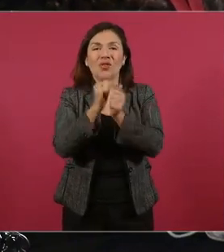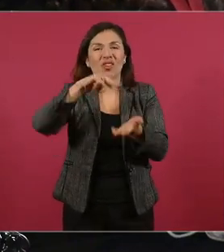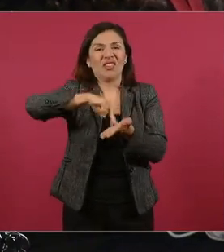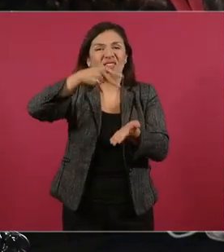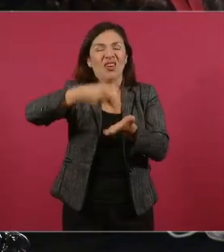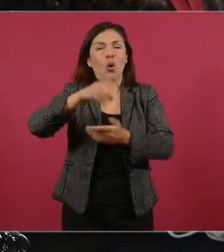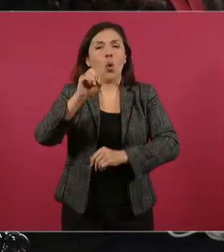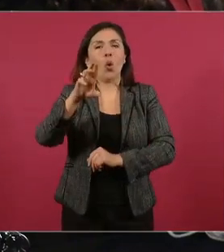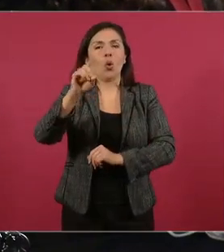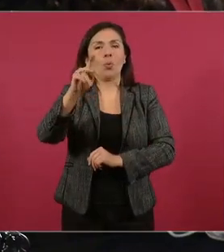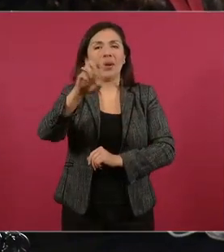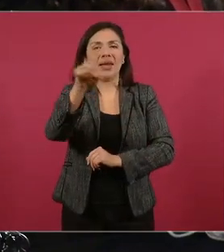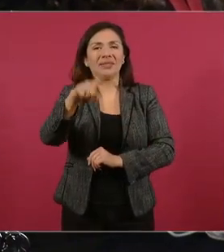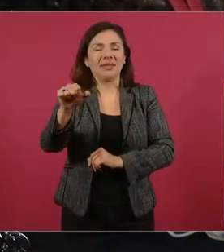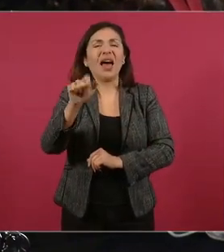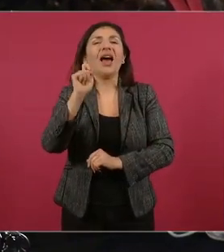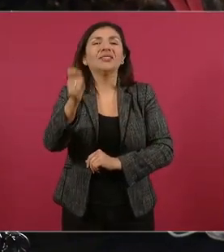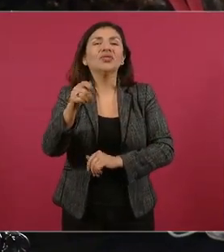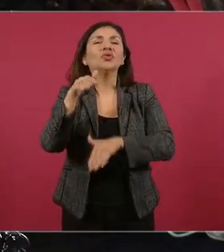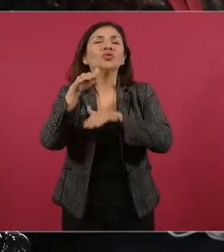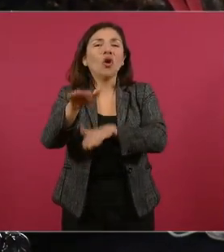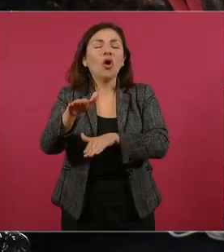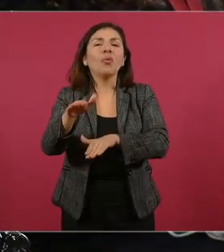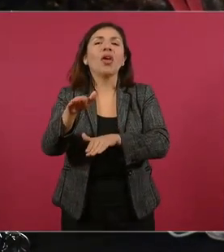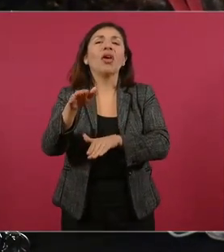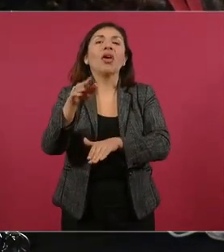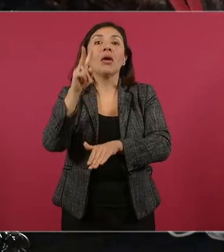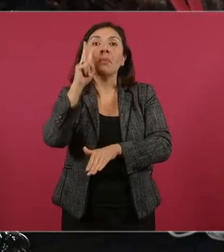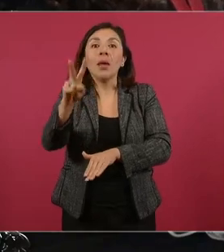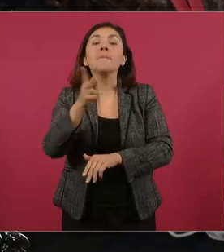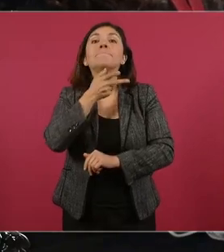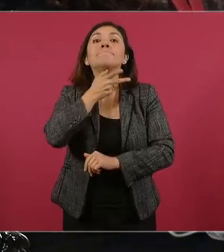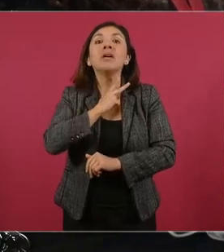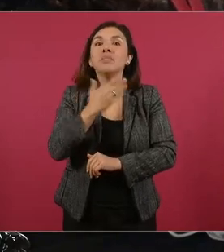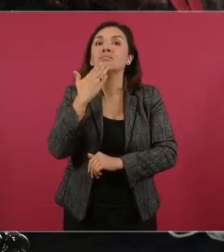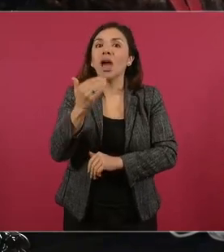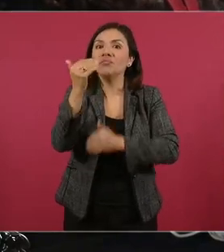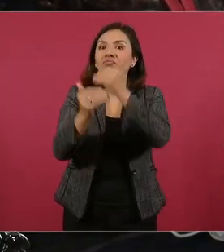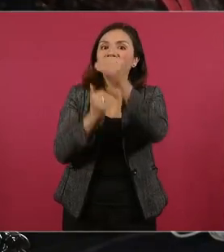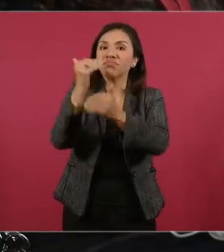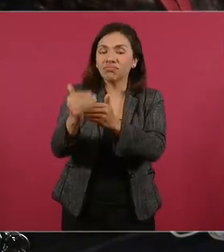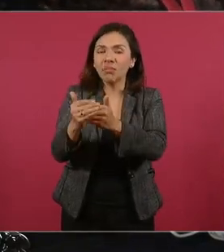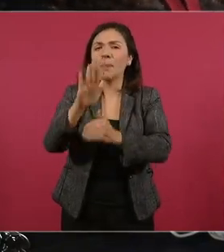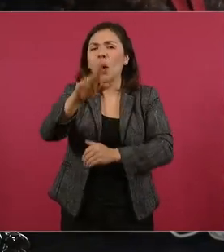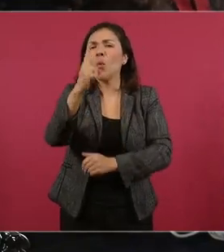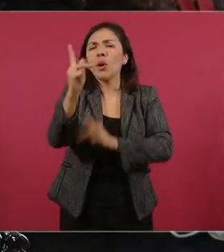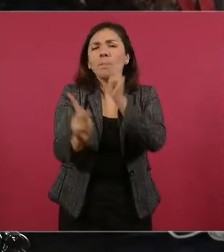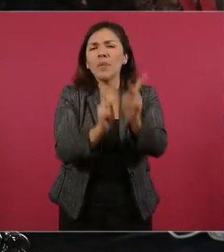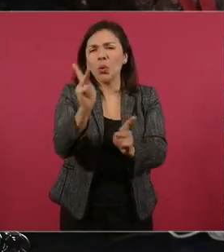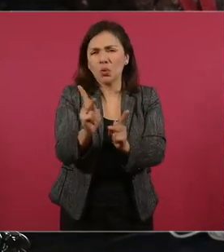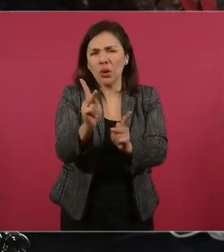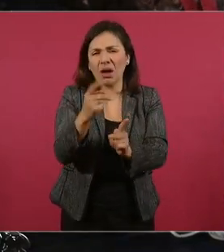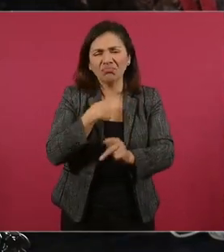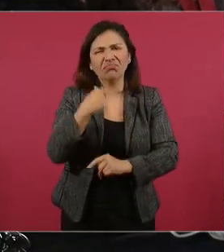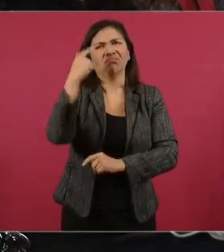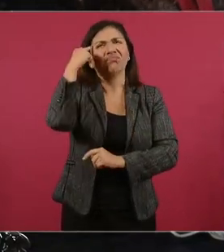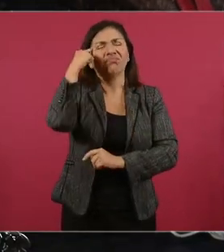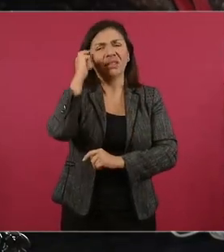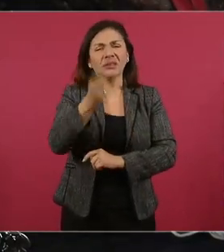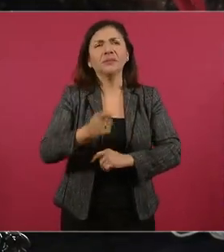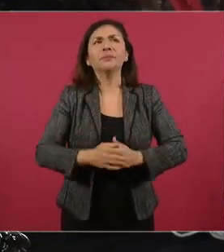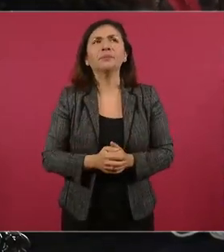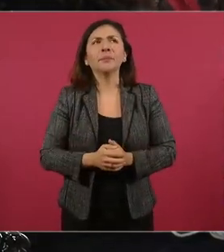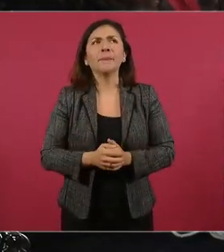Oropesa respecto a los números en verde que ya tiene Pemex, ¿no? Pero una pregunta que nos salta ahorita a nosotros es qué ha